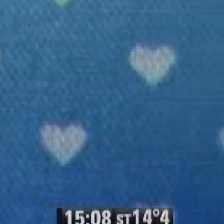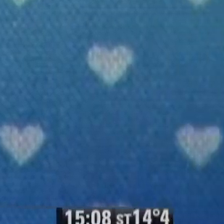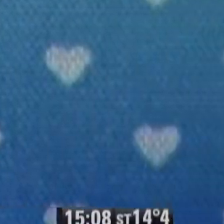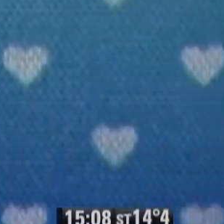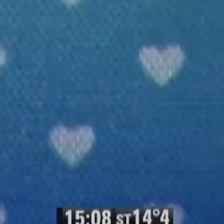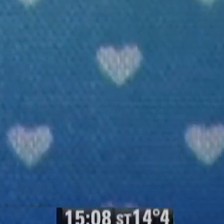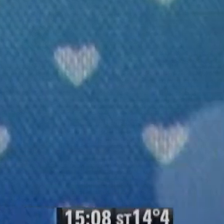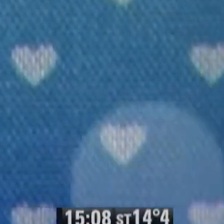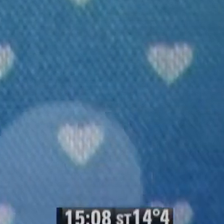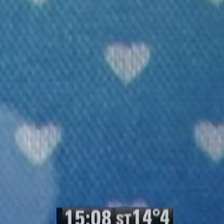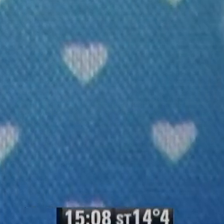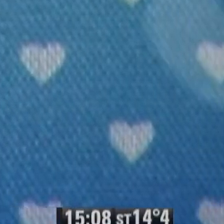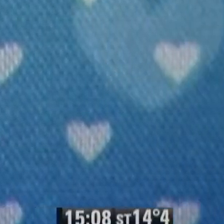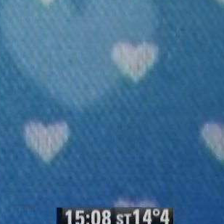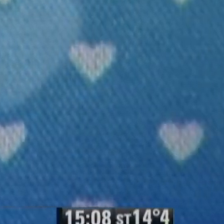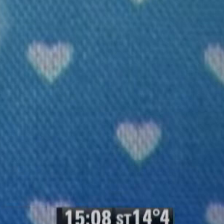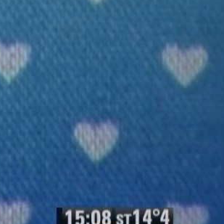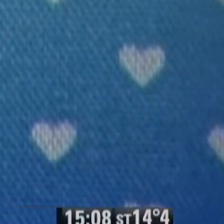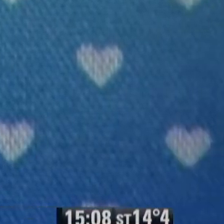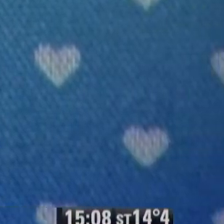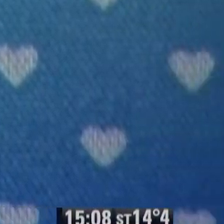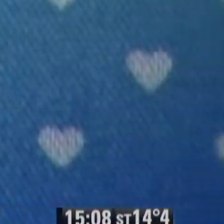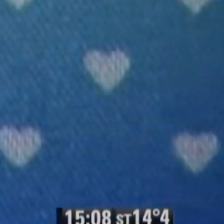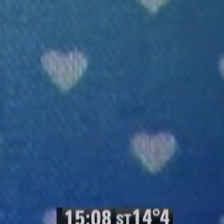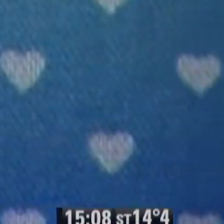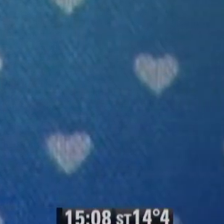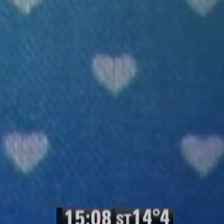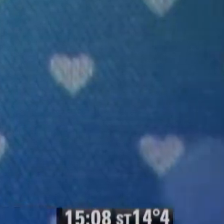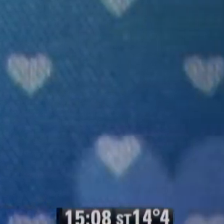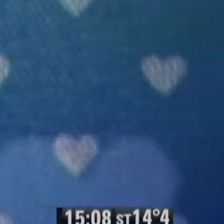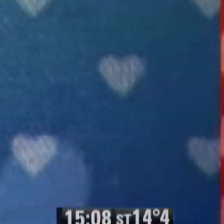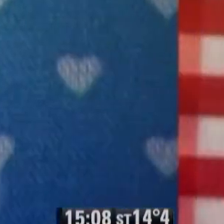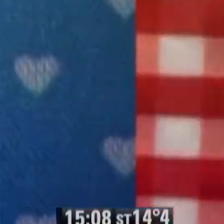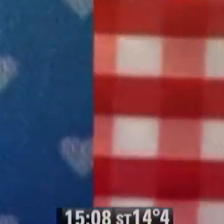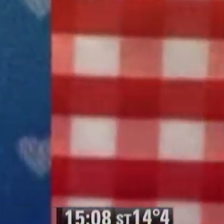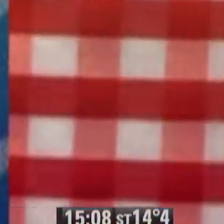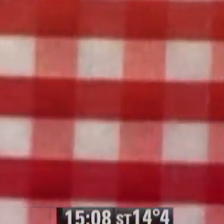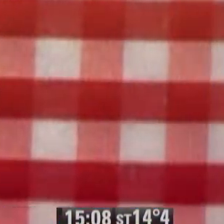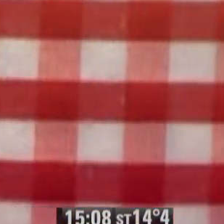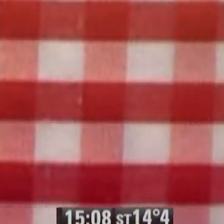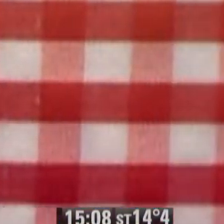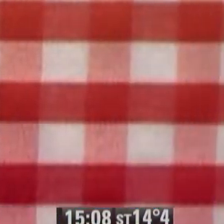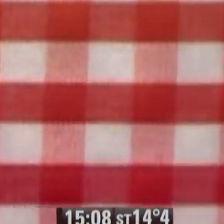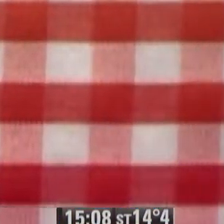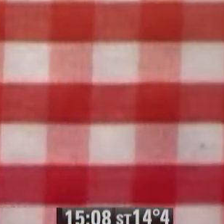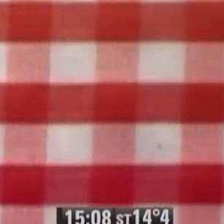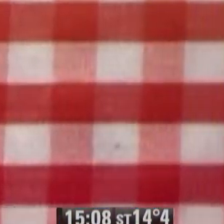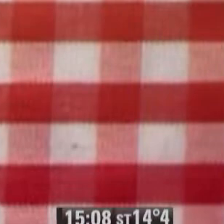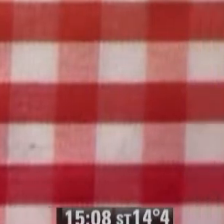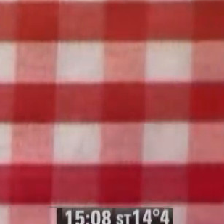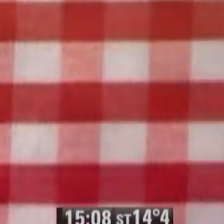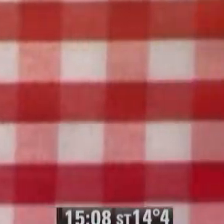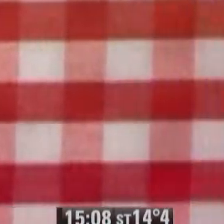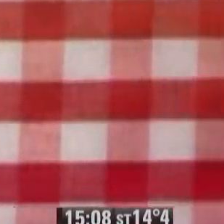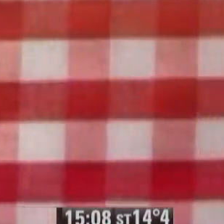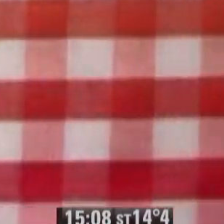sanbar nc ha caído tiene una pierna quebrada y quiso subir a la luna